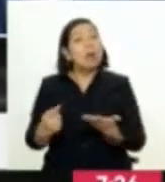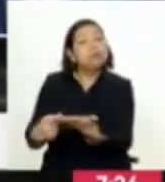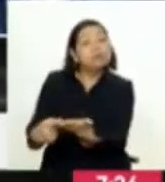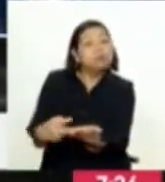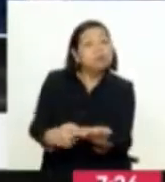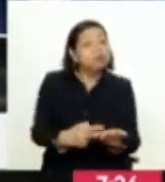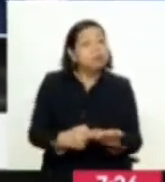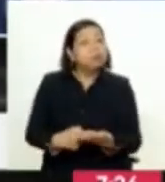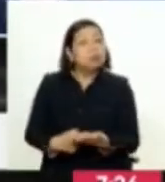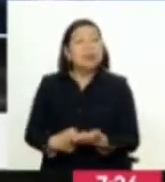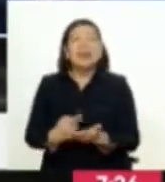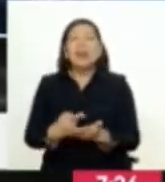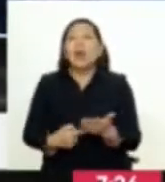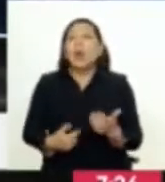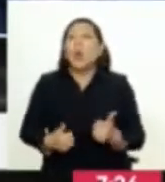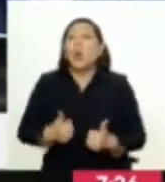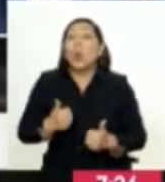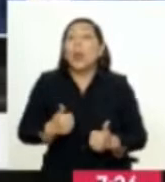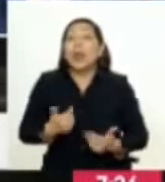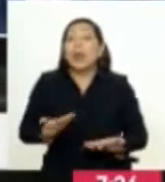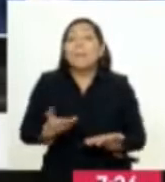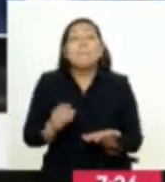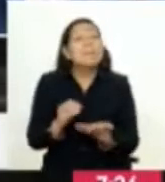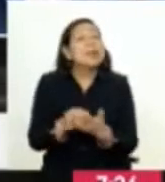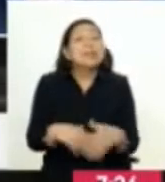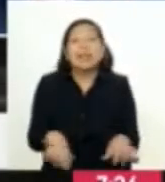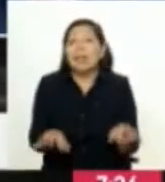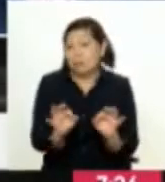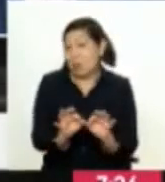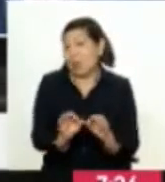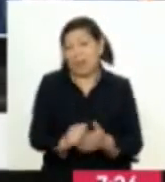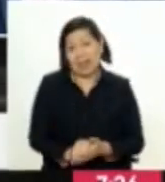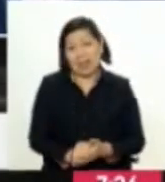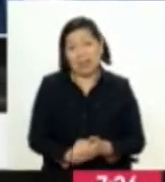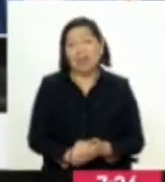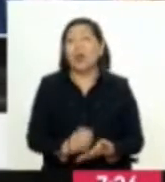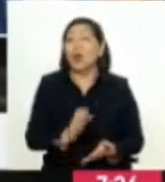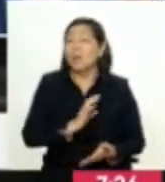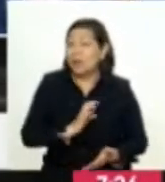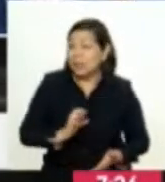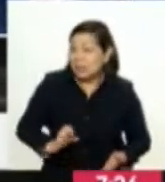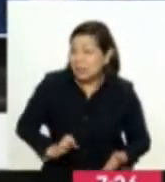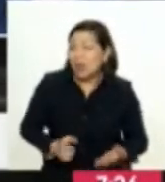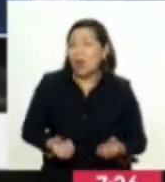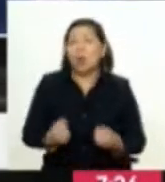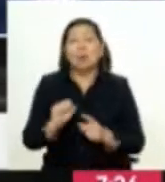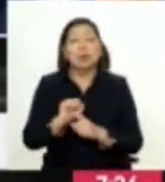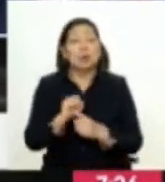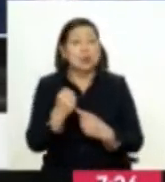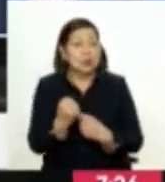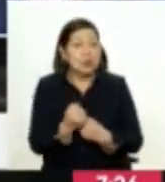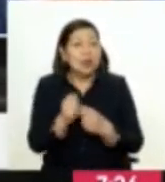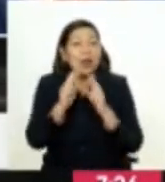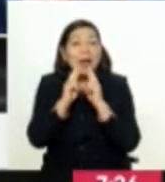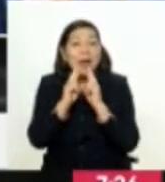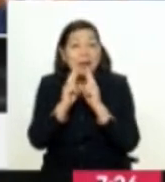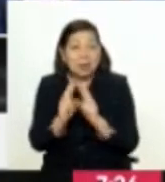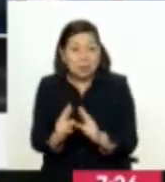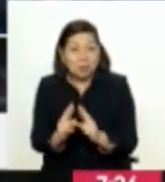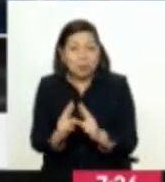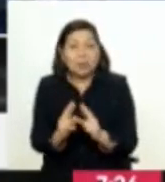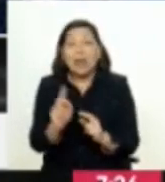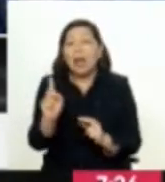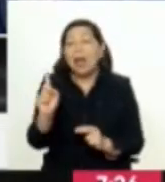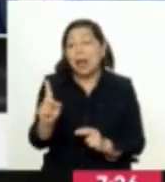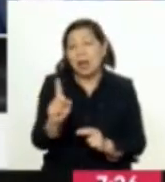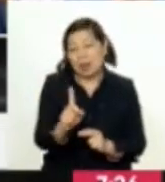concertación que defina cuáles son nuestras prioridades, ¿no? Como Estado, como sociedad, y las respuestas adecuadas a